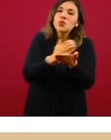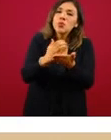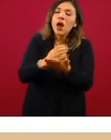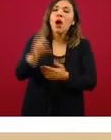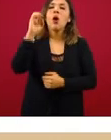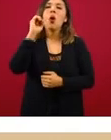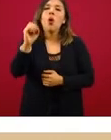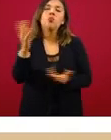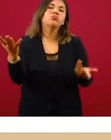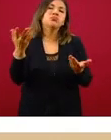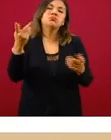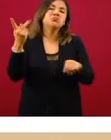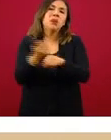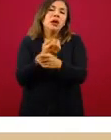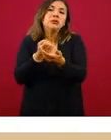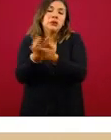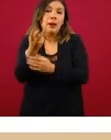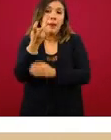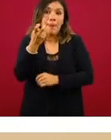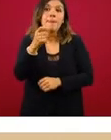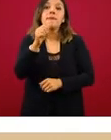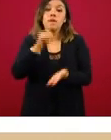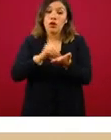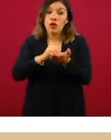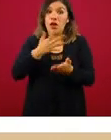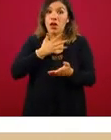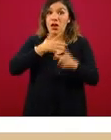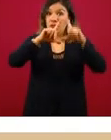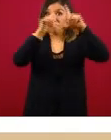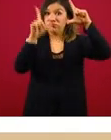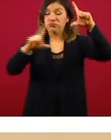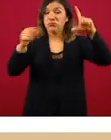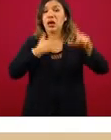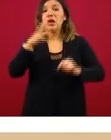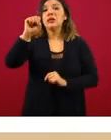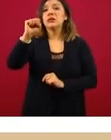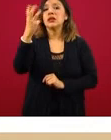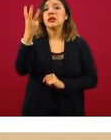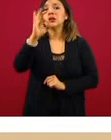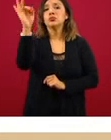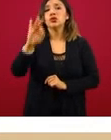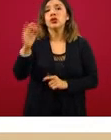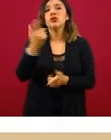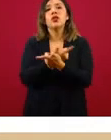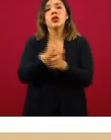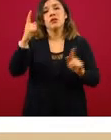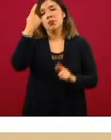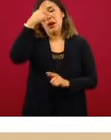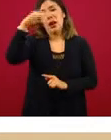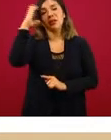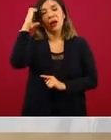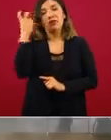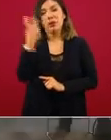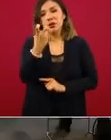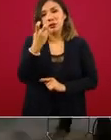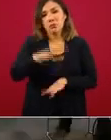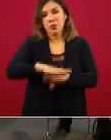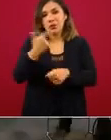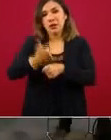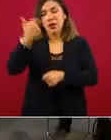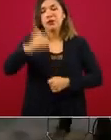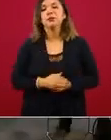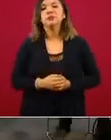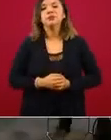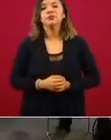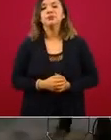momento determinado. Todavía hay a nivel nacional un 63% de disponibilidad de este tipo de camas.